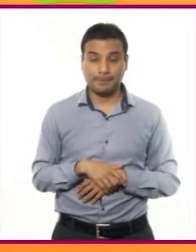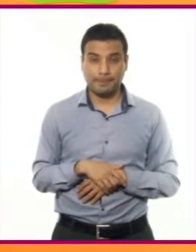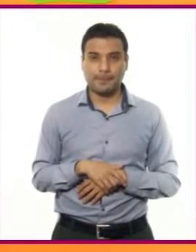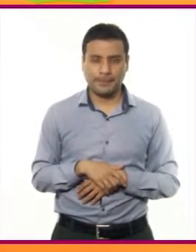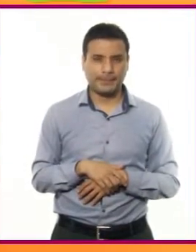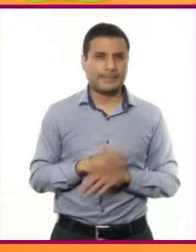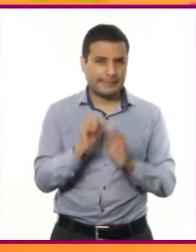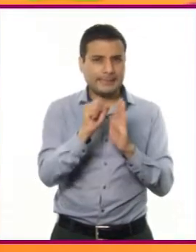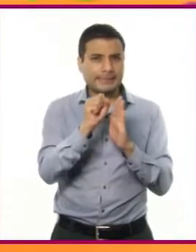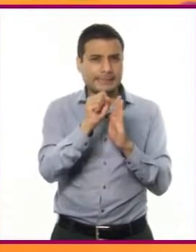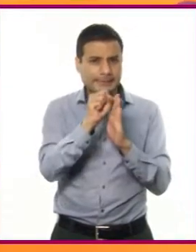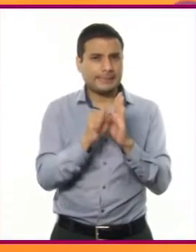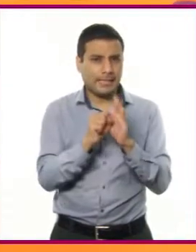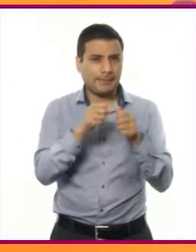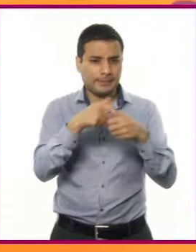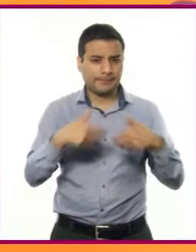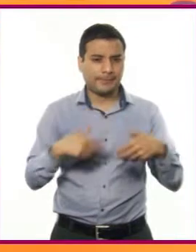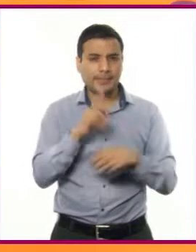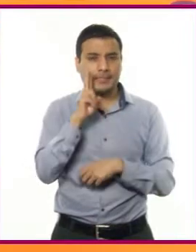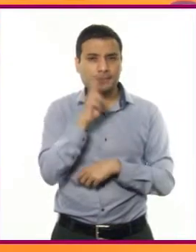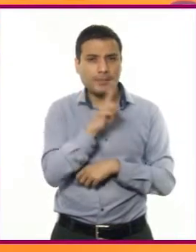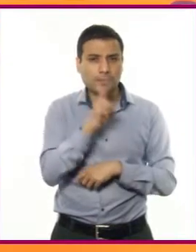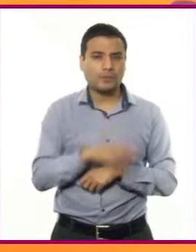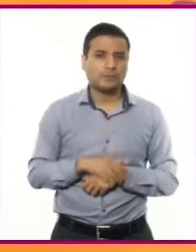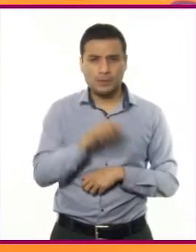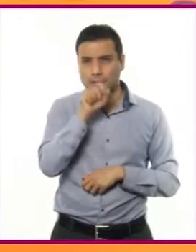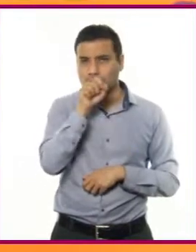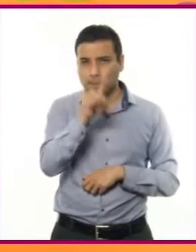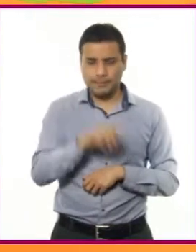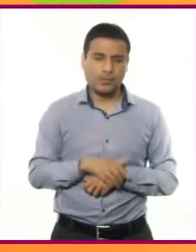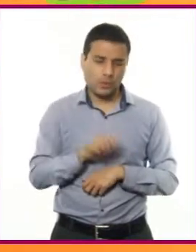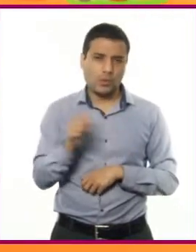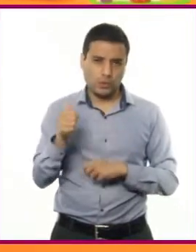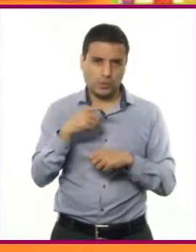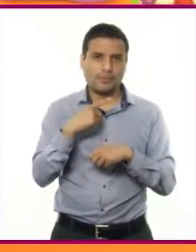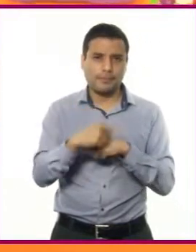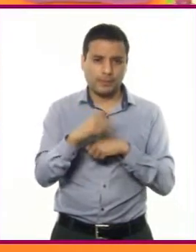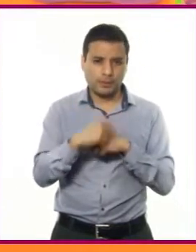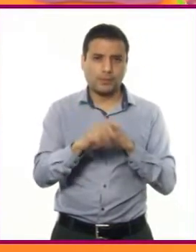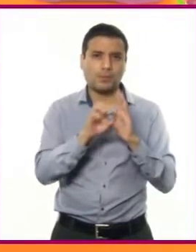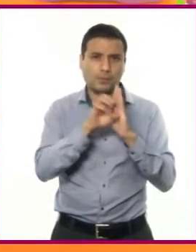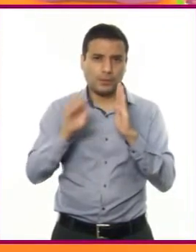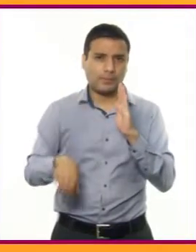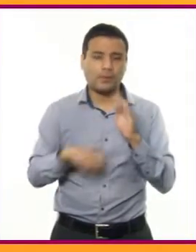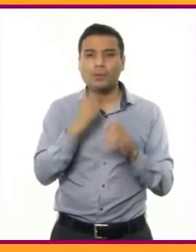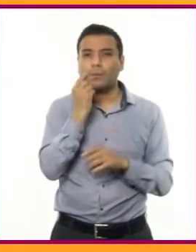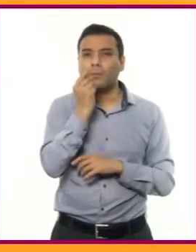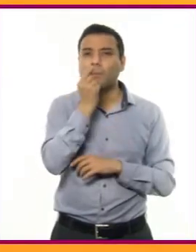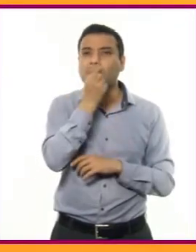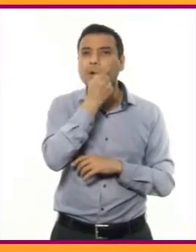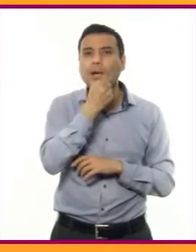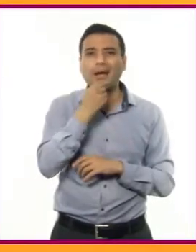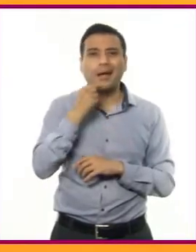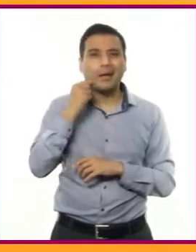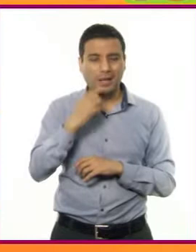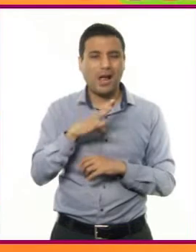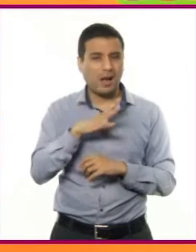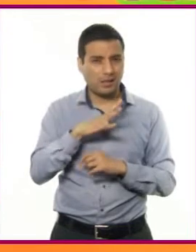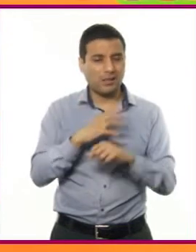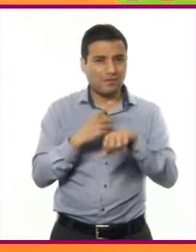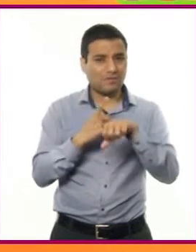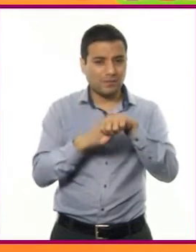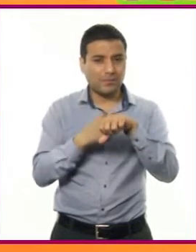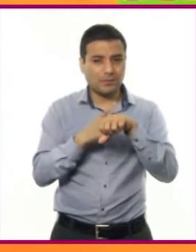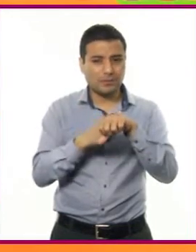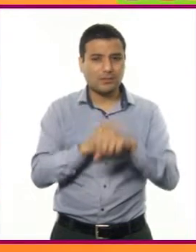sistema respiratorio, otros órganos se ven afectados, como la boca, en donde causa enfermedades